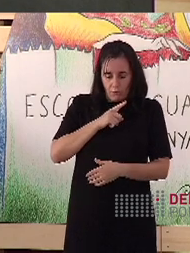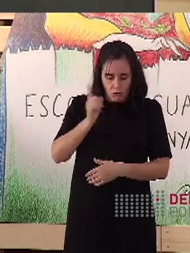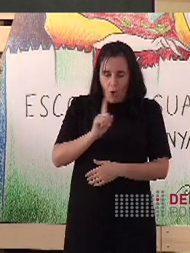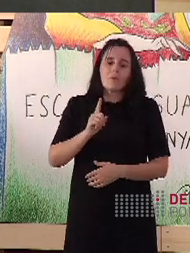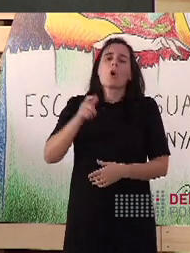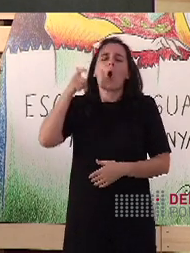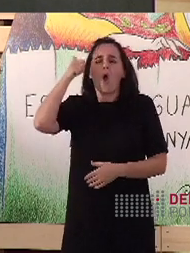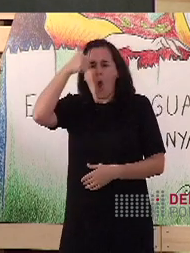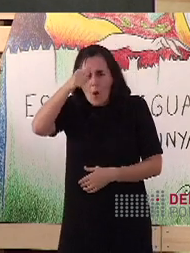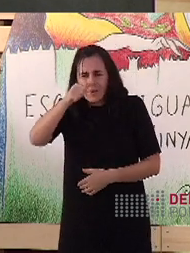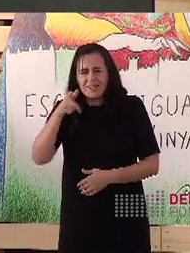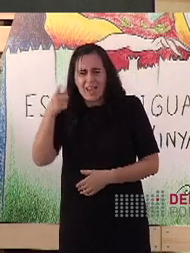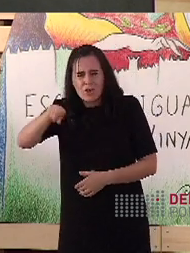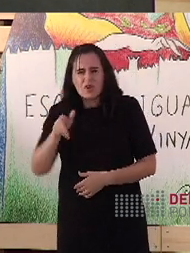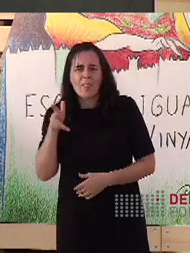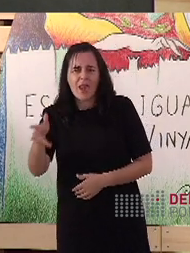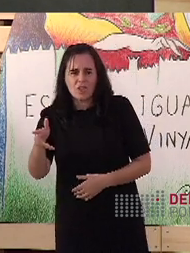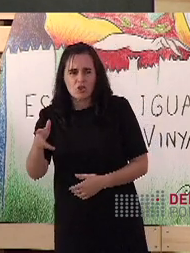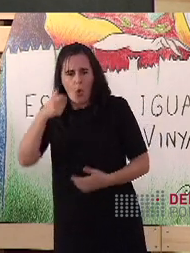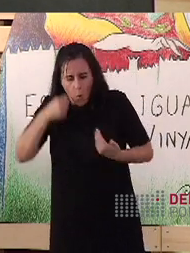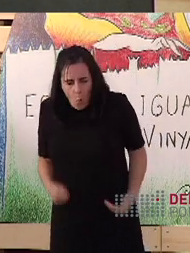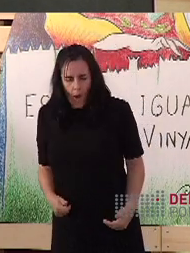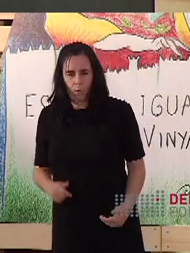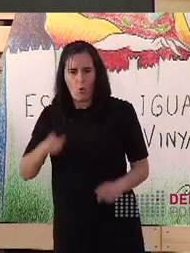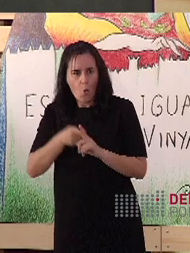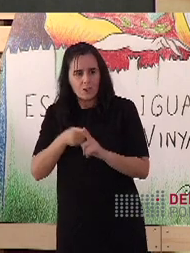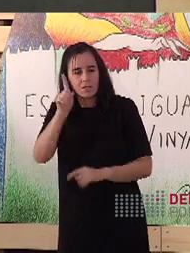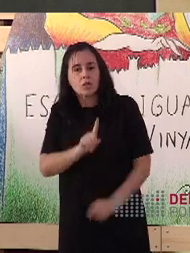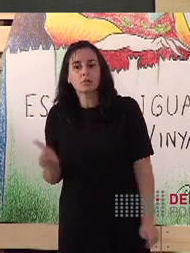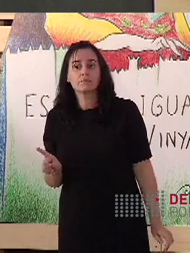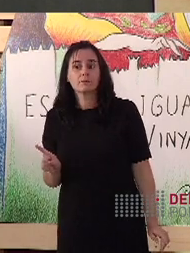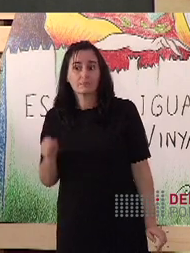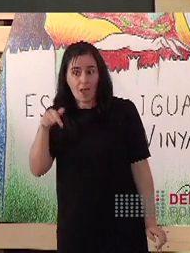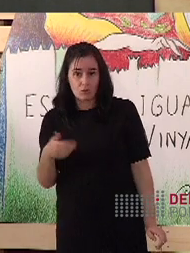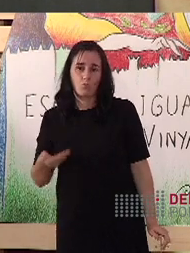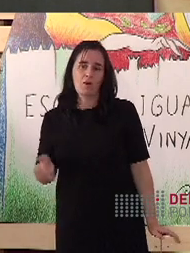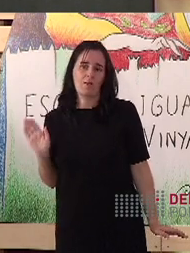derecho a acceder a nuestros cuerpos. Eso es lo que hay que poner encima de la mesa.